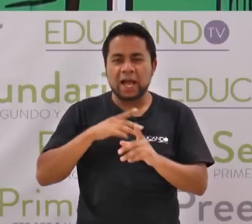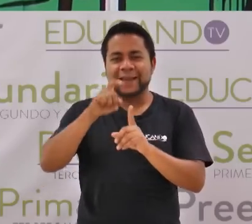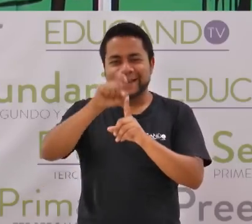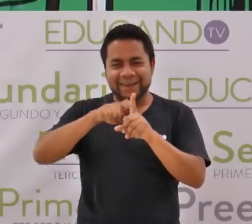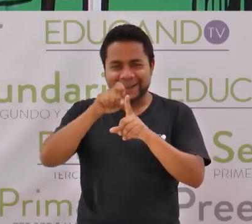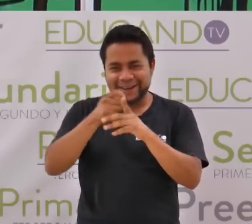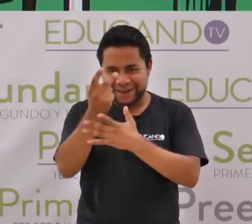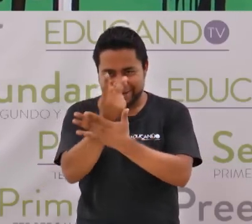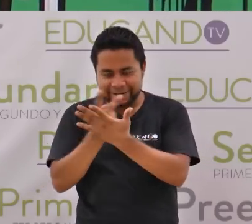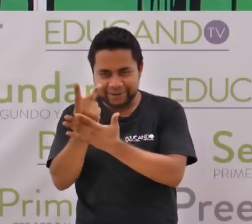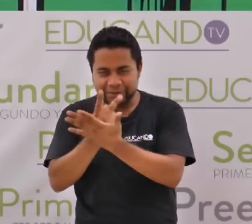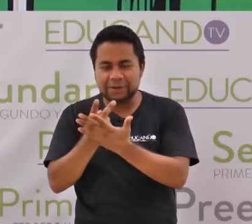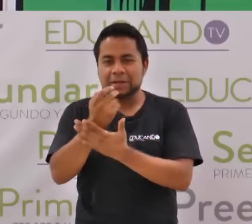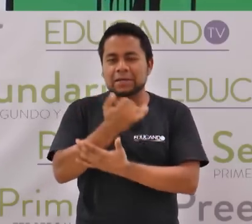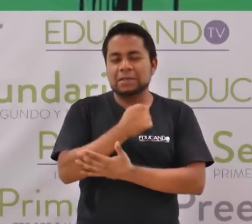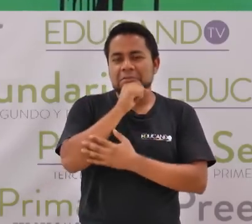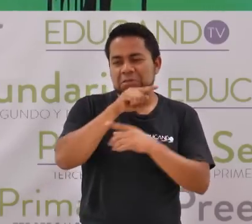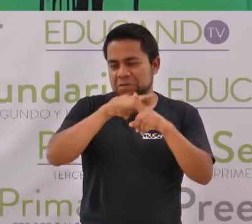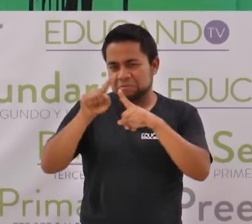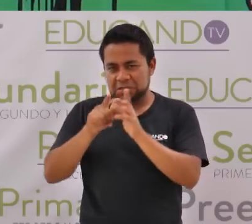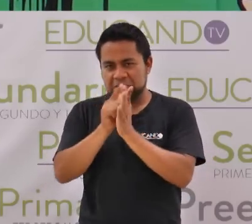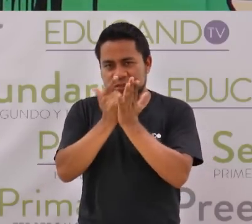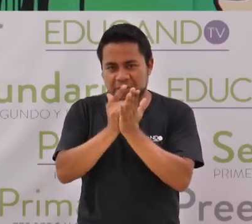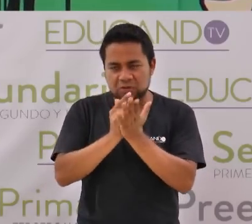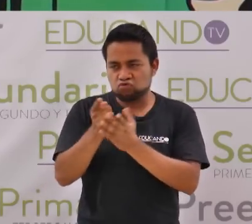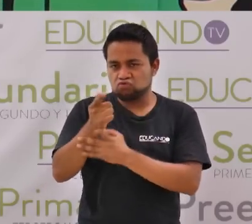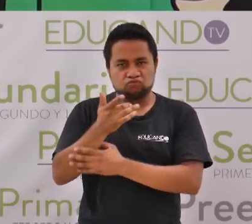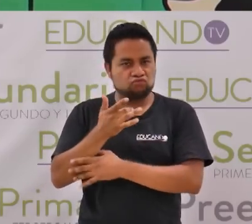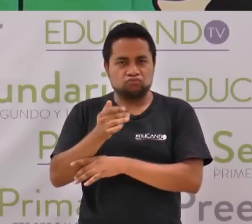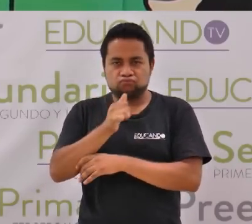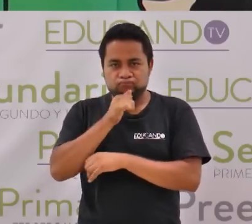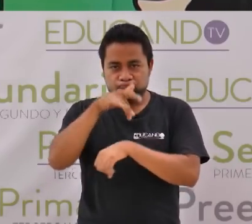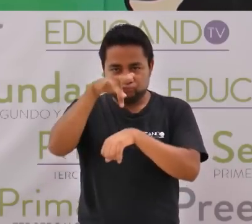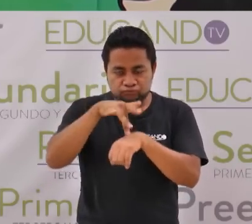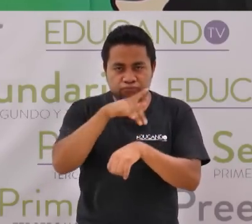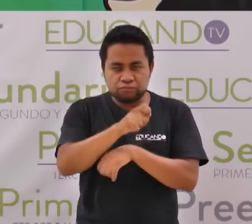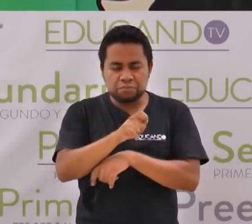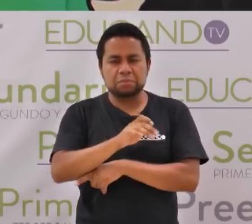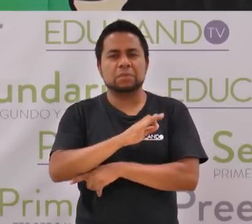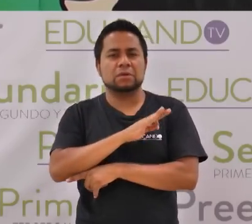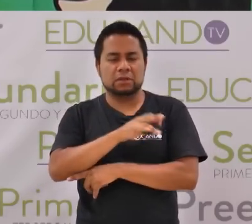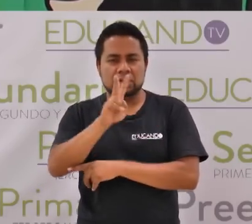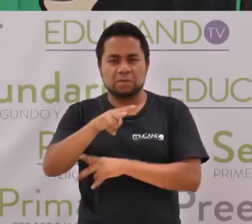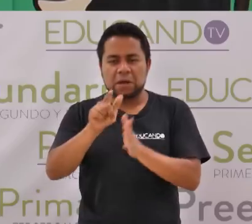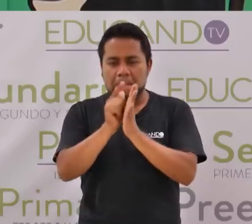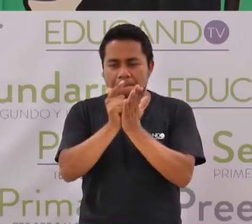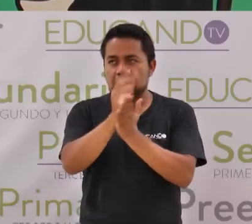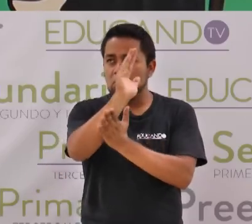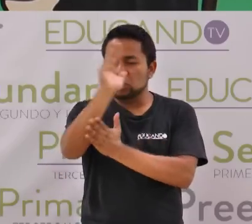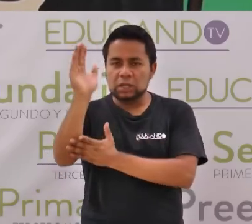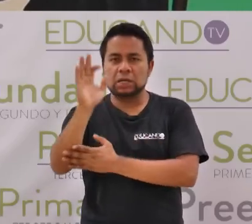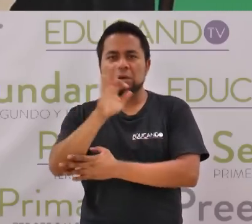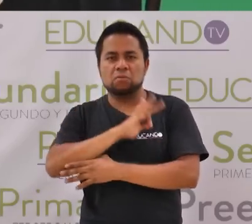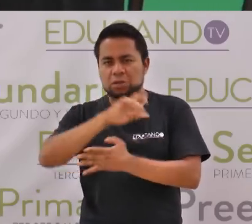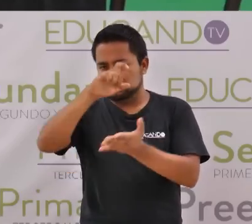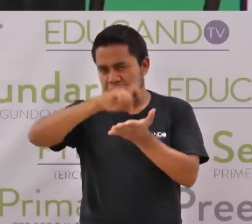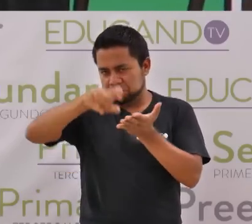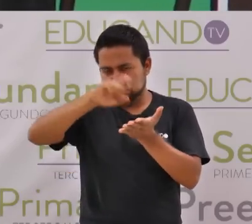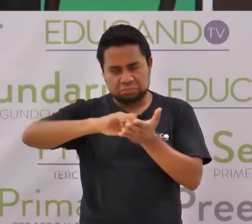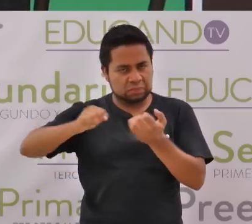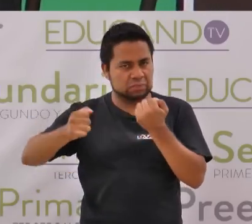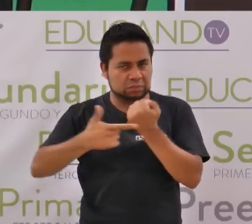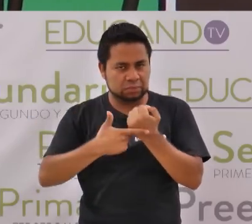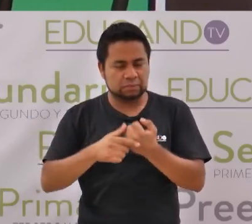hay caricaturas y hay muchos libros de ella. Por si ustedes no la conocen, pues pueden ir a la biblioteca o pueden ir a comprar